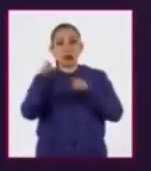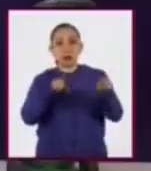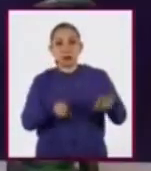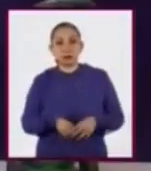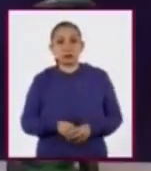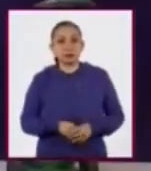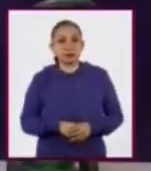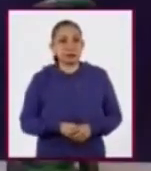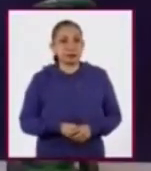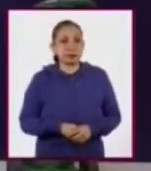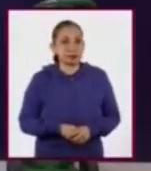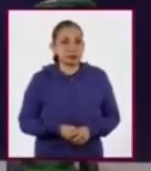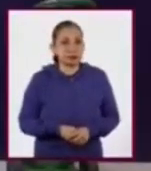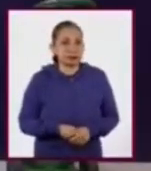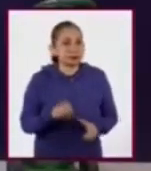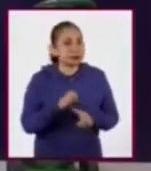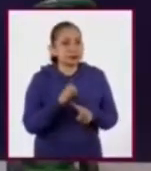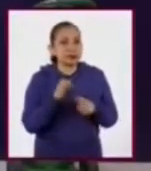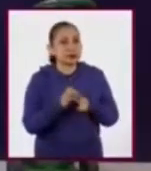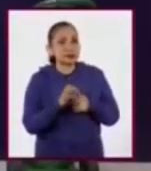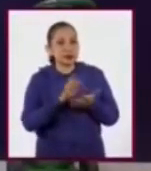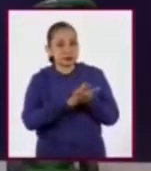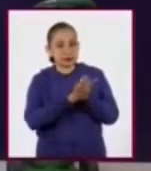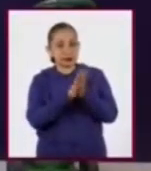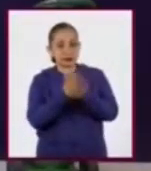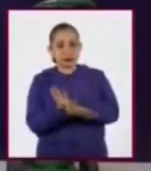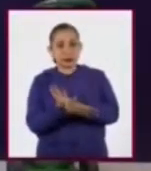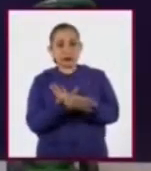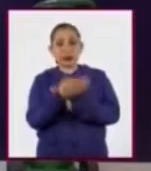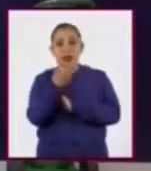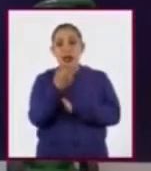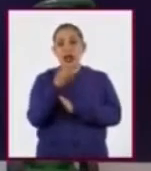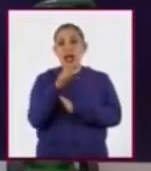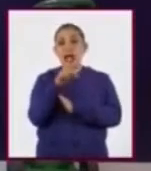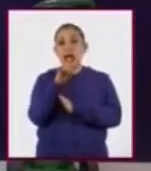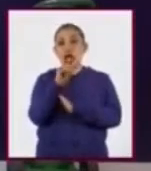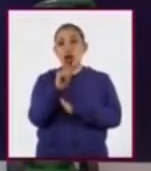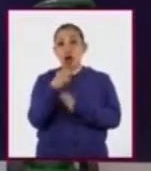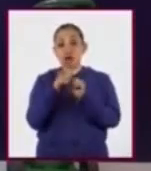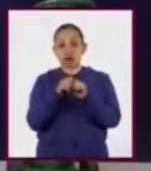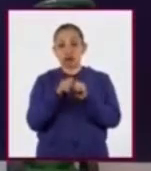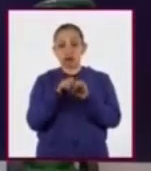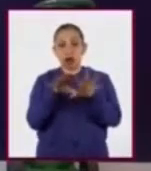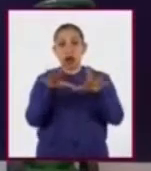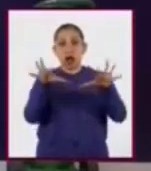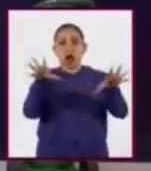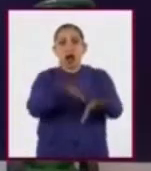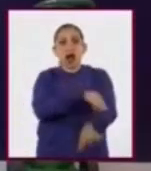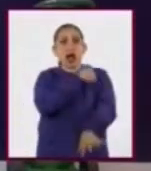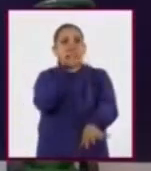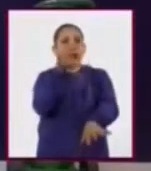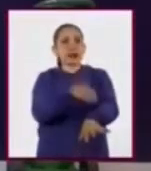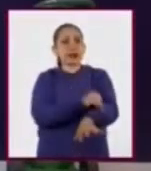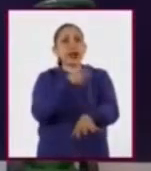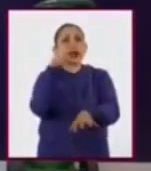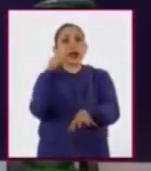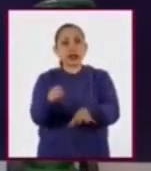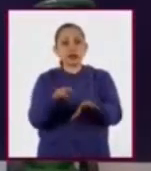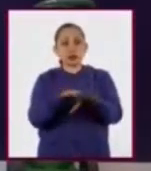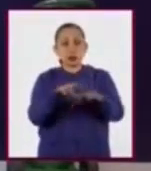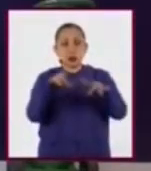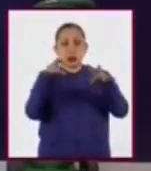proceso. De este modo, se transforman en helio, liberando una gran cantidad de energía en forma de